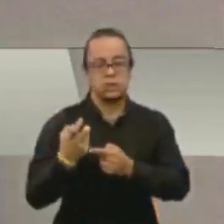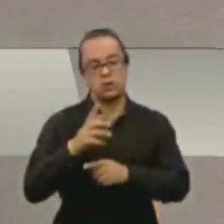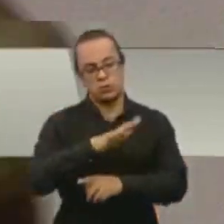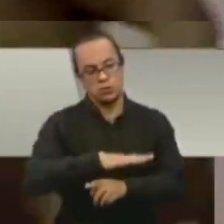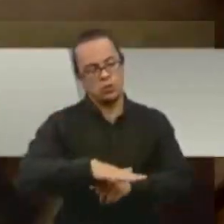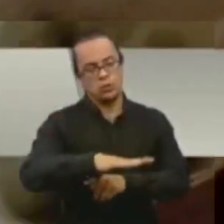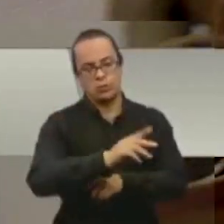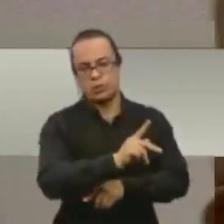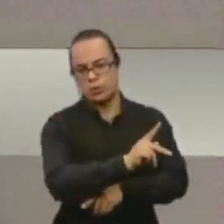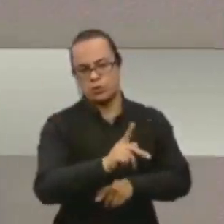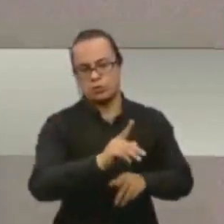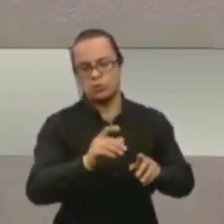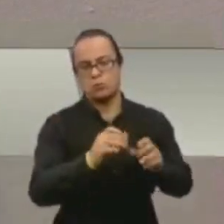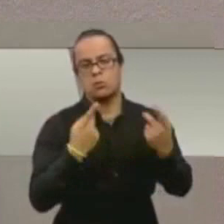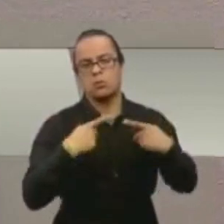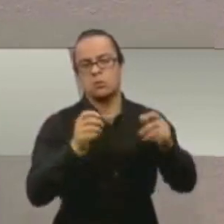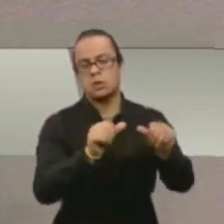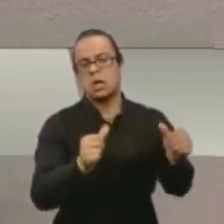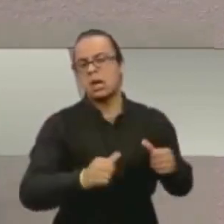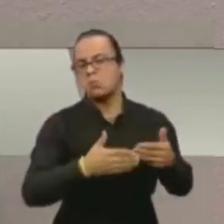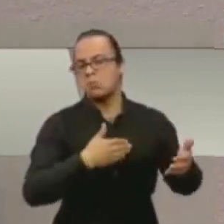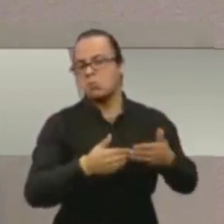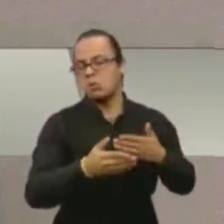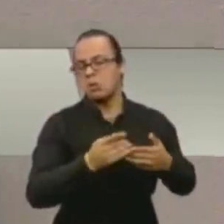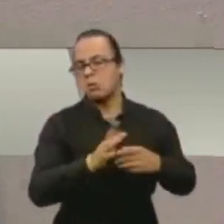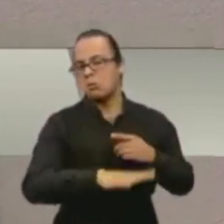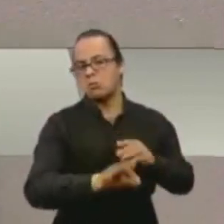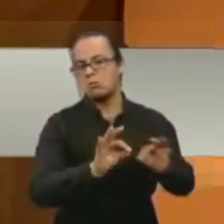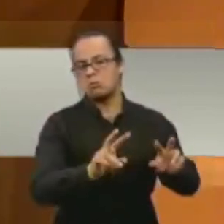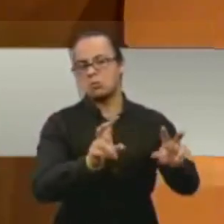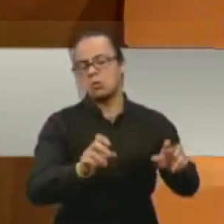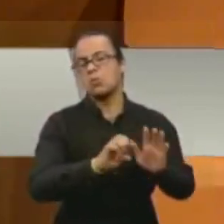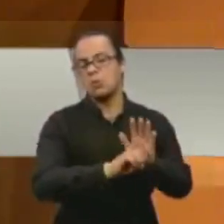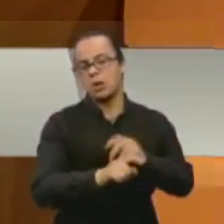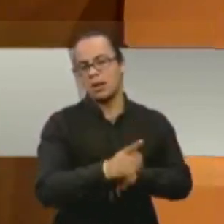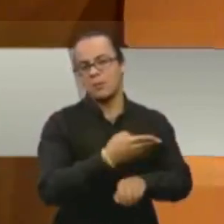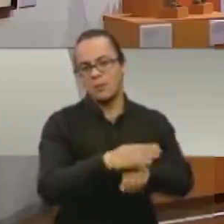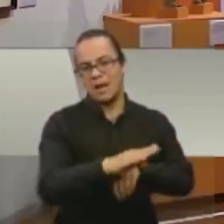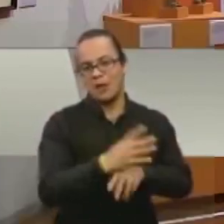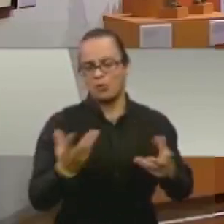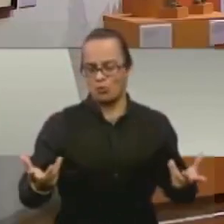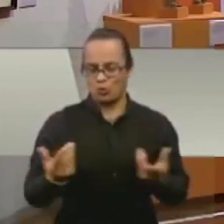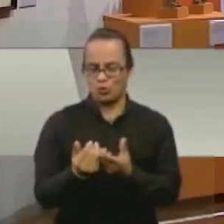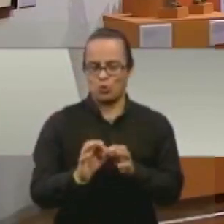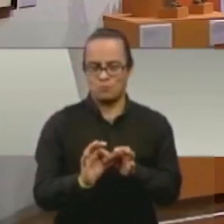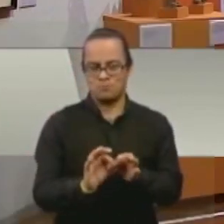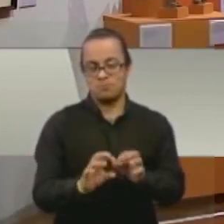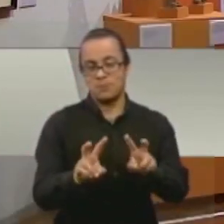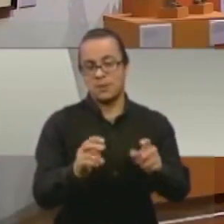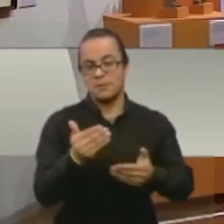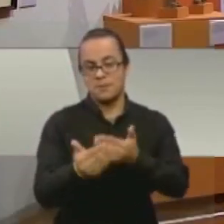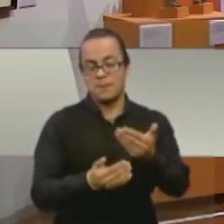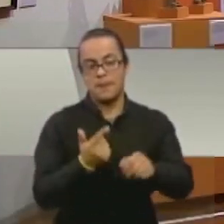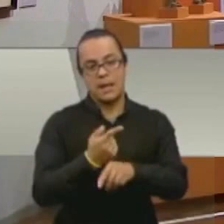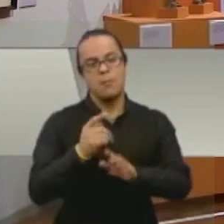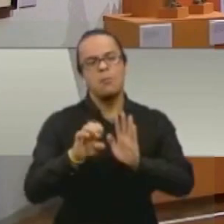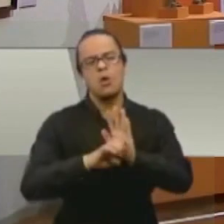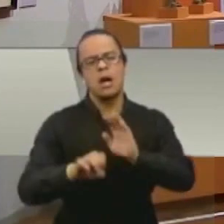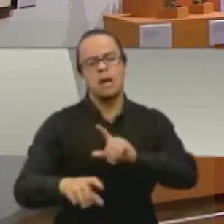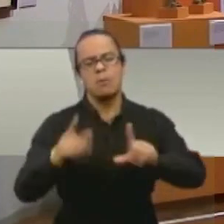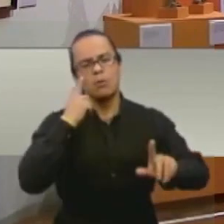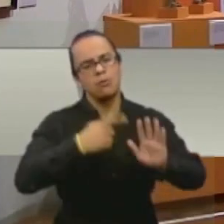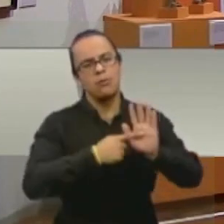enorme gremio de artistas populares, entre los que se destaca, por supuesto, Teodora Blanco. Así es como veremos en un ejemplo cómo es